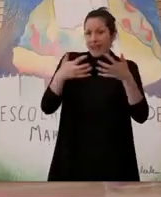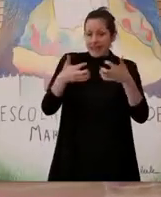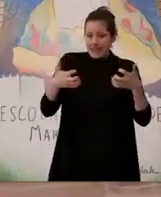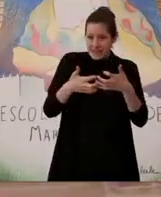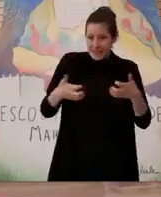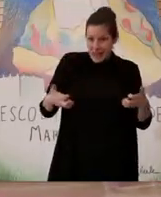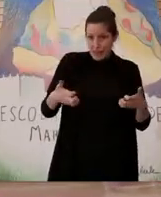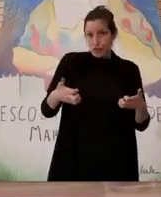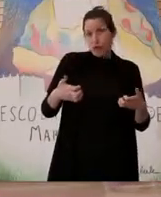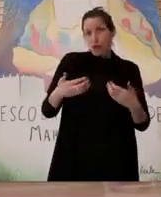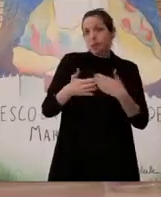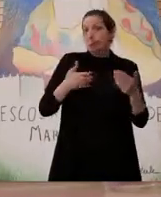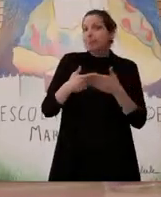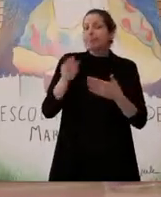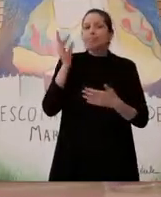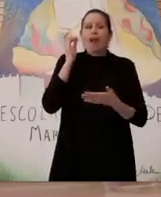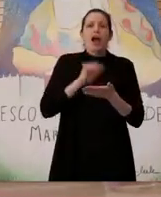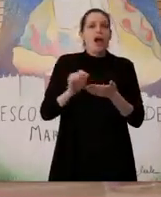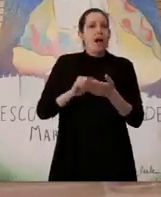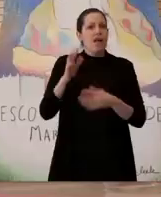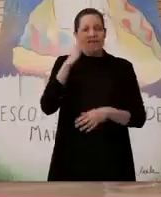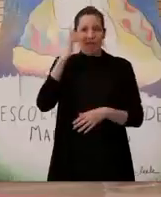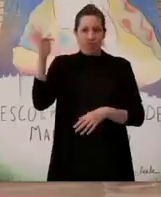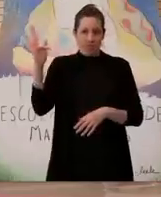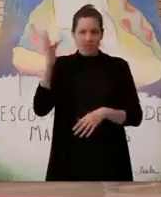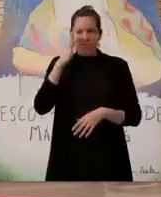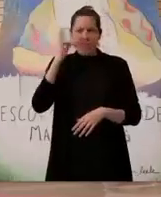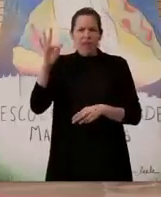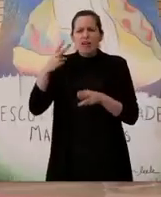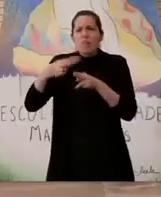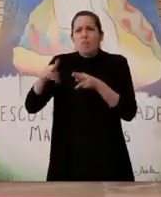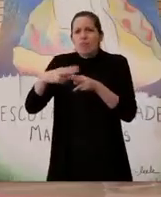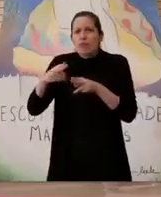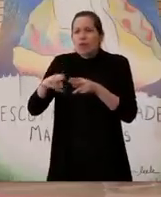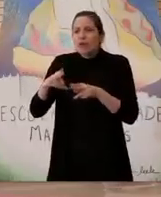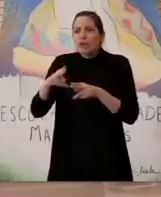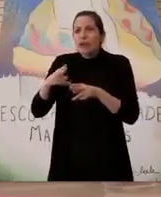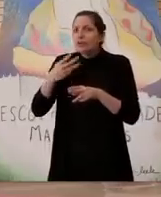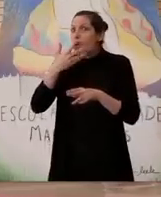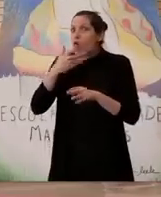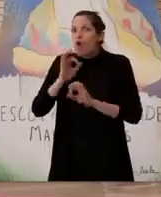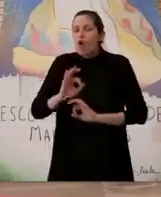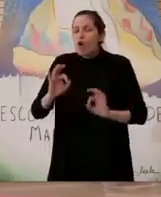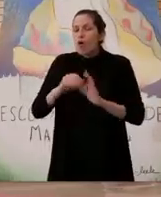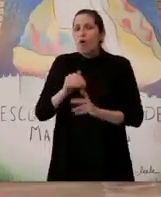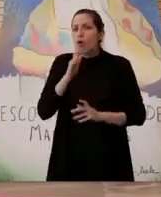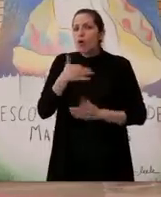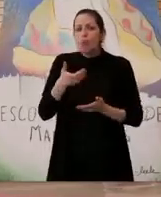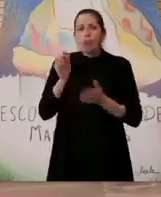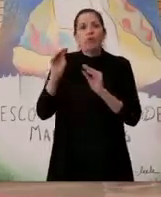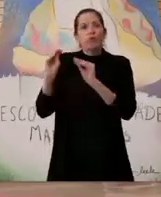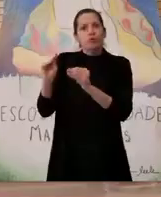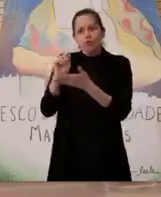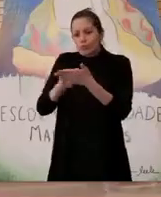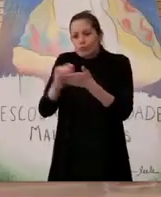de georges que es completamente desconocida como política porque oseus escritos se quemaron y fue una gran